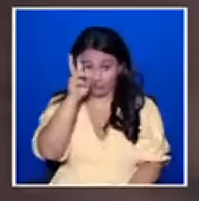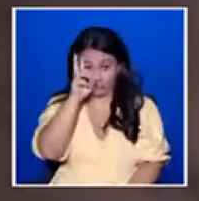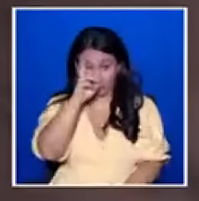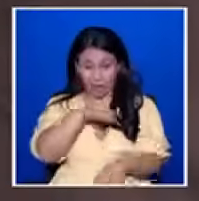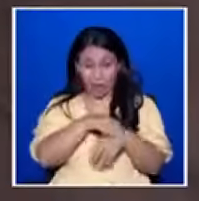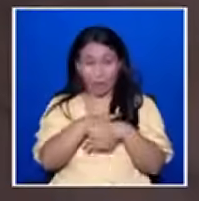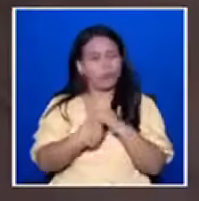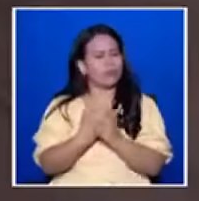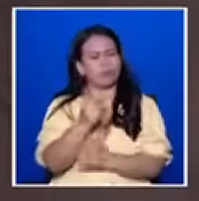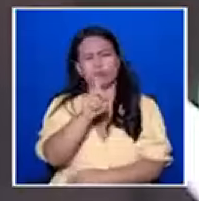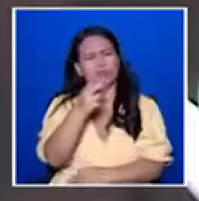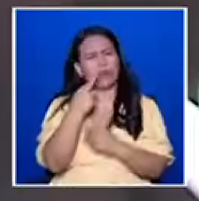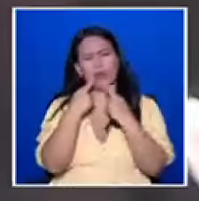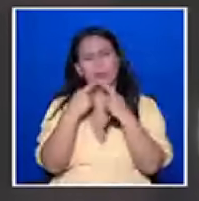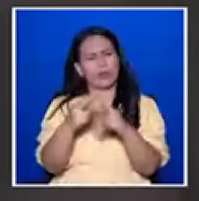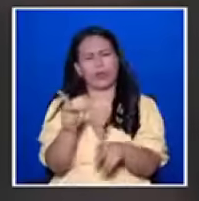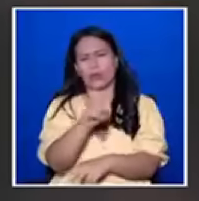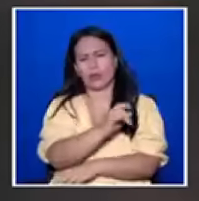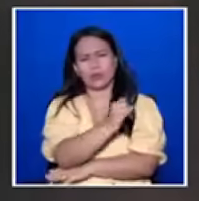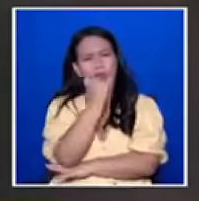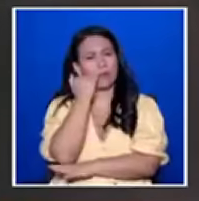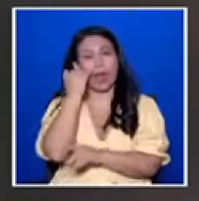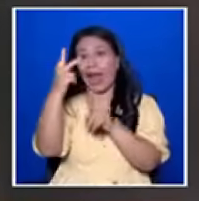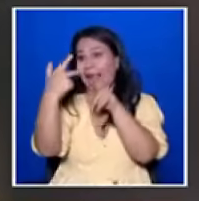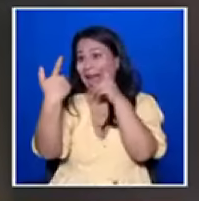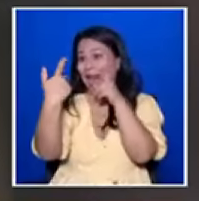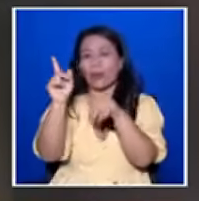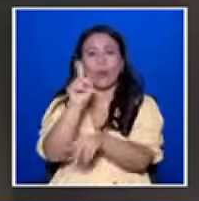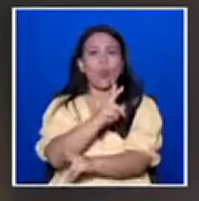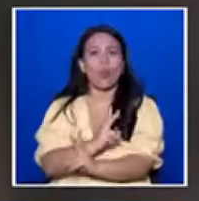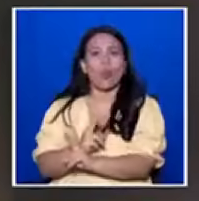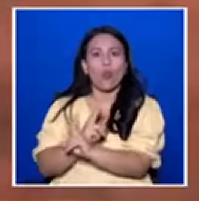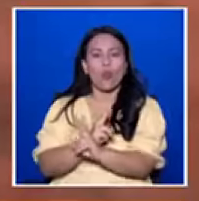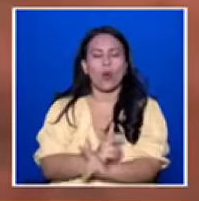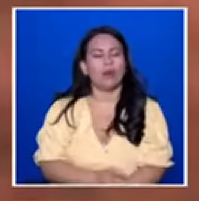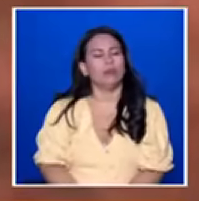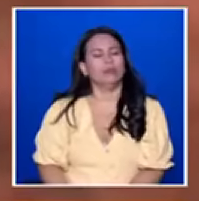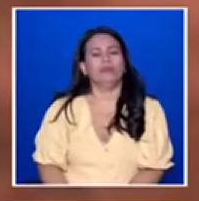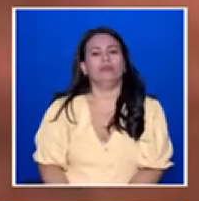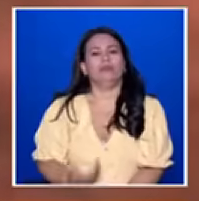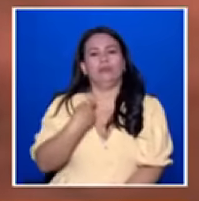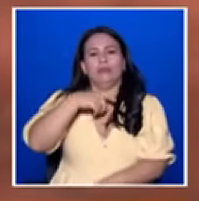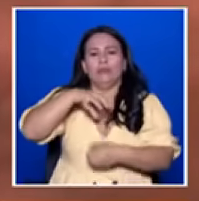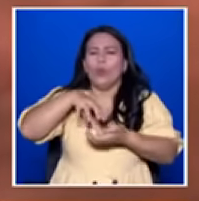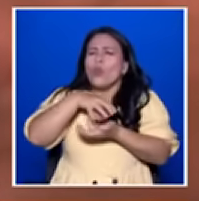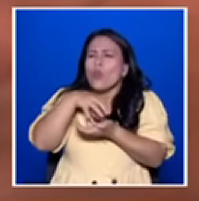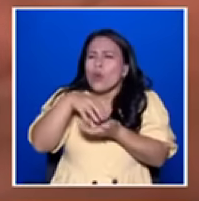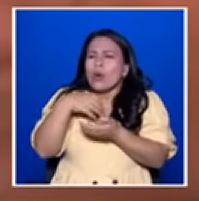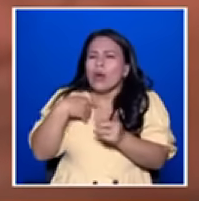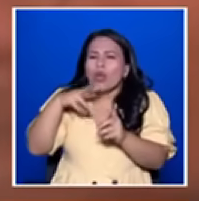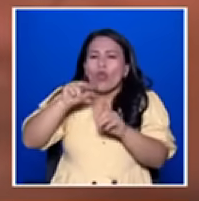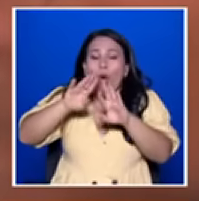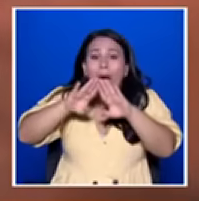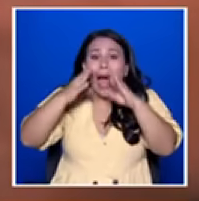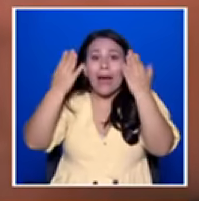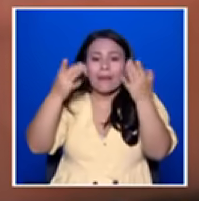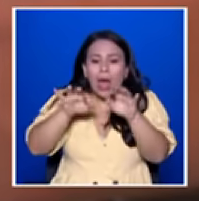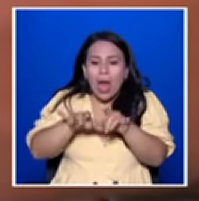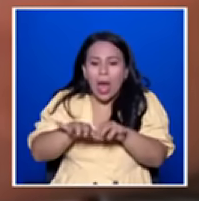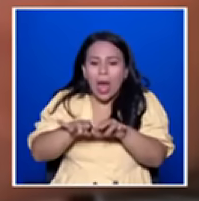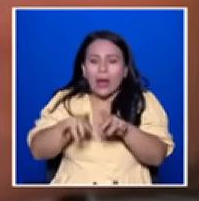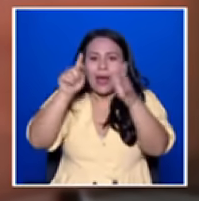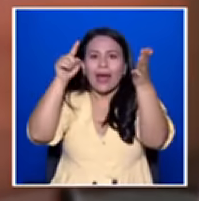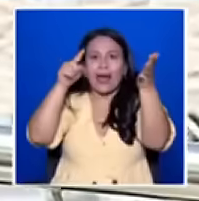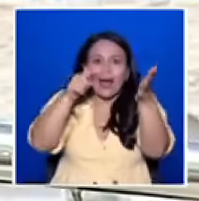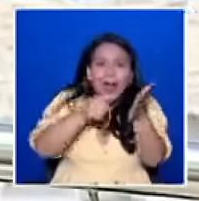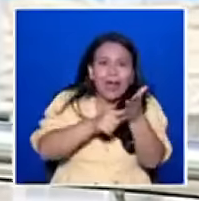recomiendan no contestar mensajes ni llamadas de números extranjeros no registrados o que generen dudas. No abrir enlaces ni PDFs